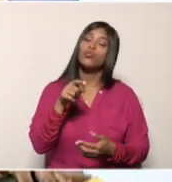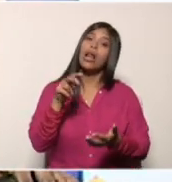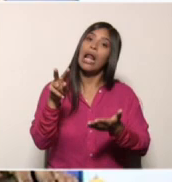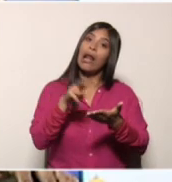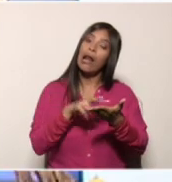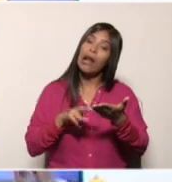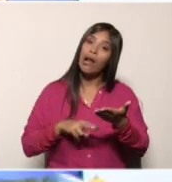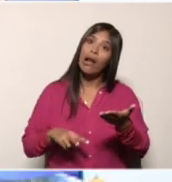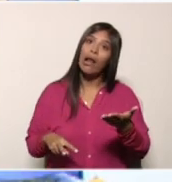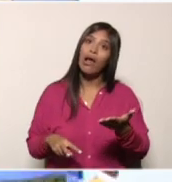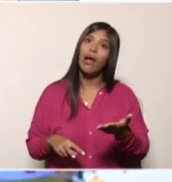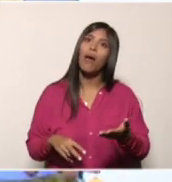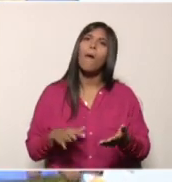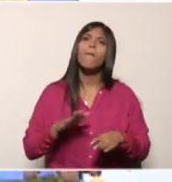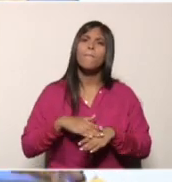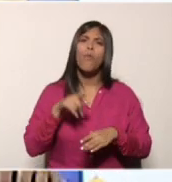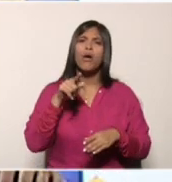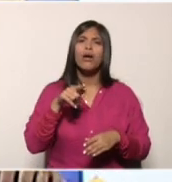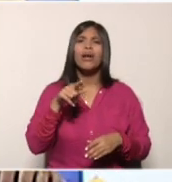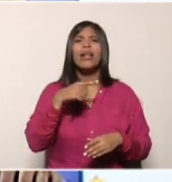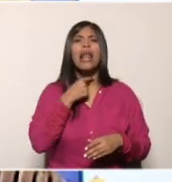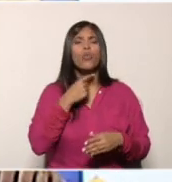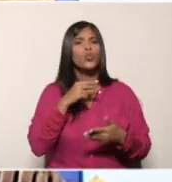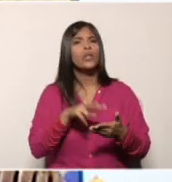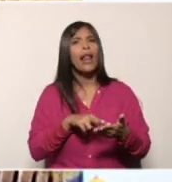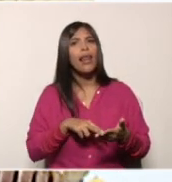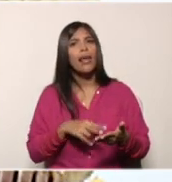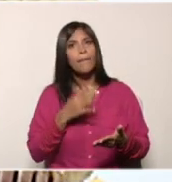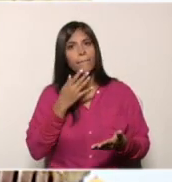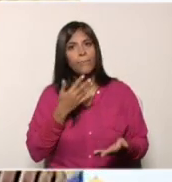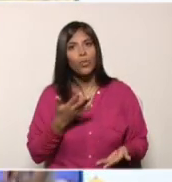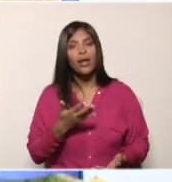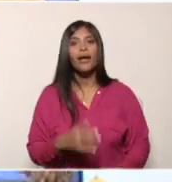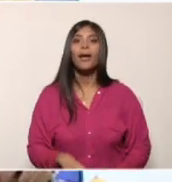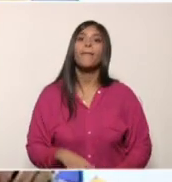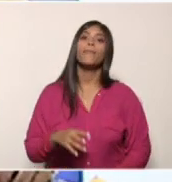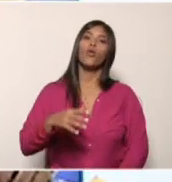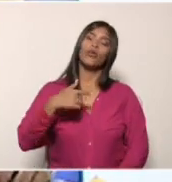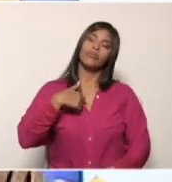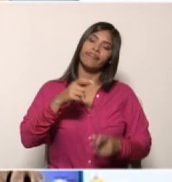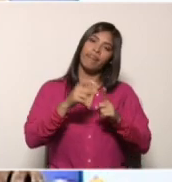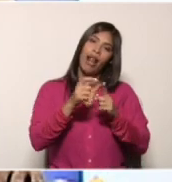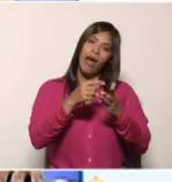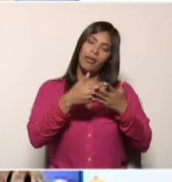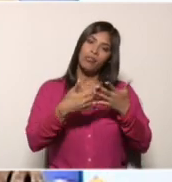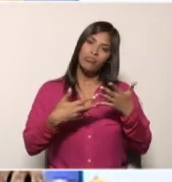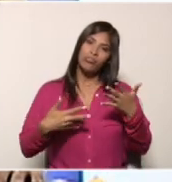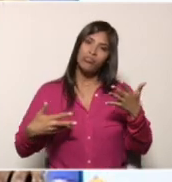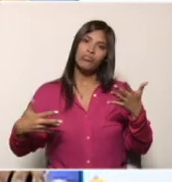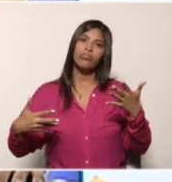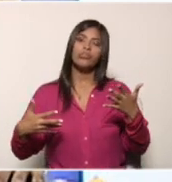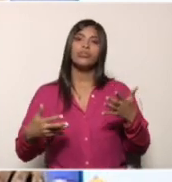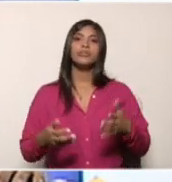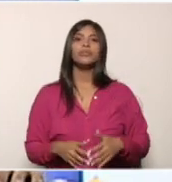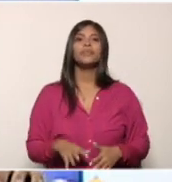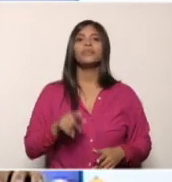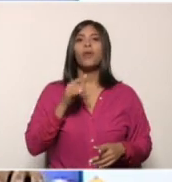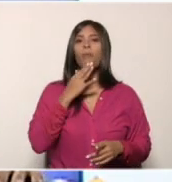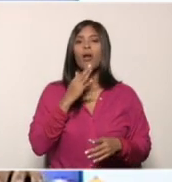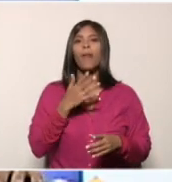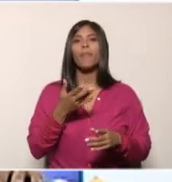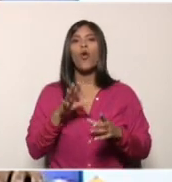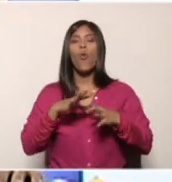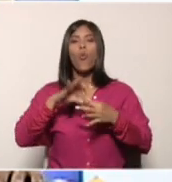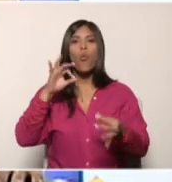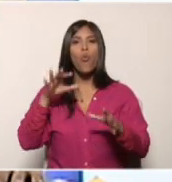presente, porque sé que les ha gustado a ustedes lo que es la poesía, lo que es la epopeya, el